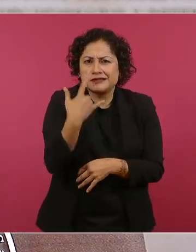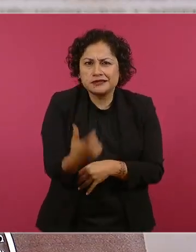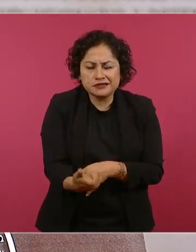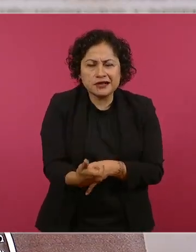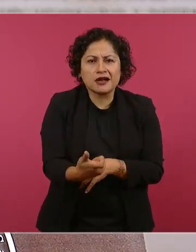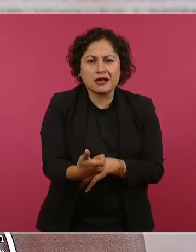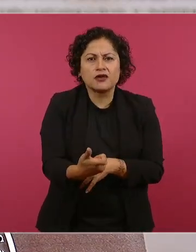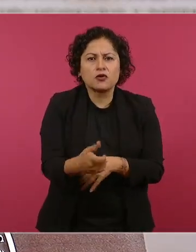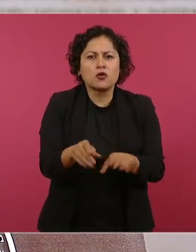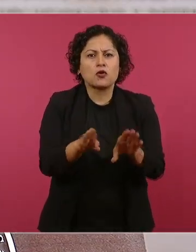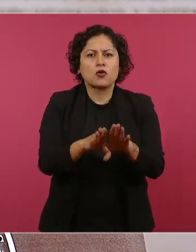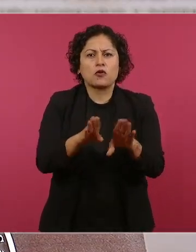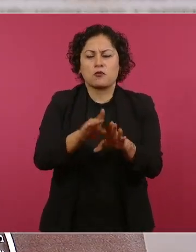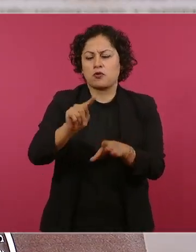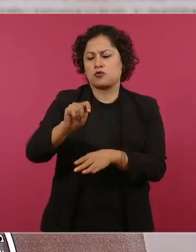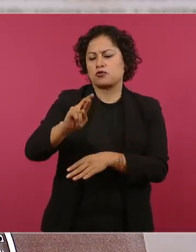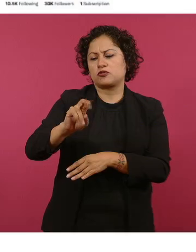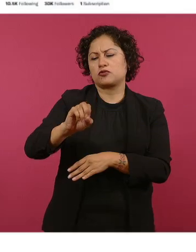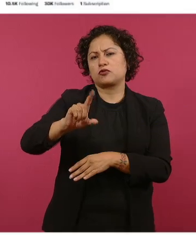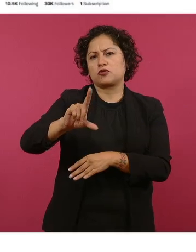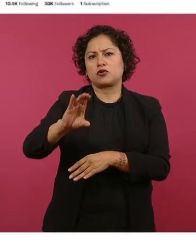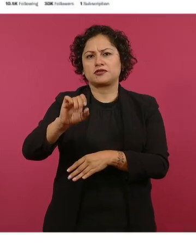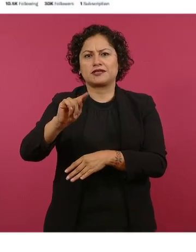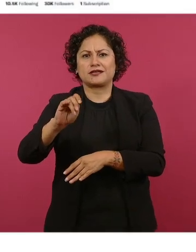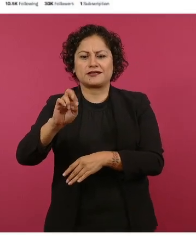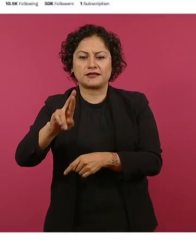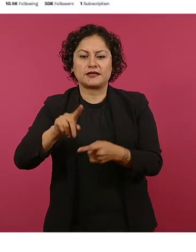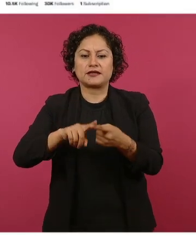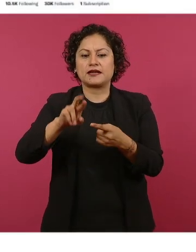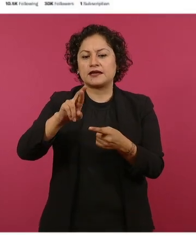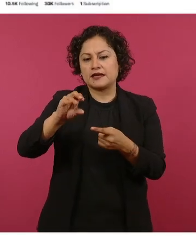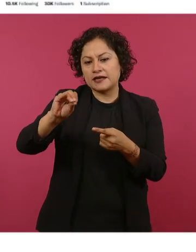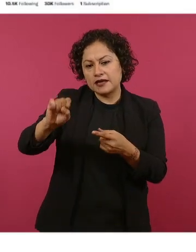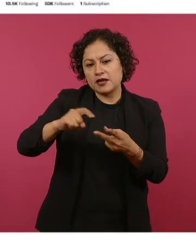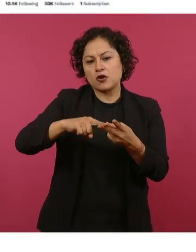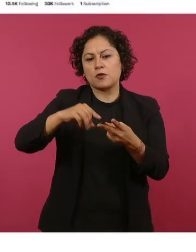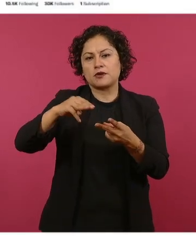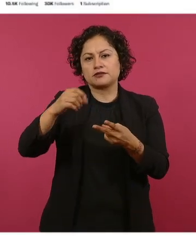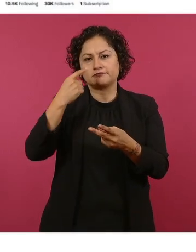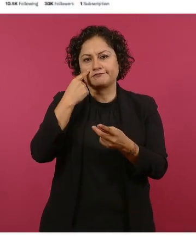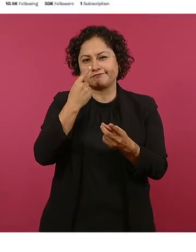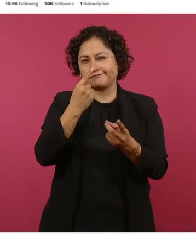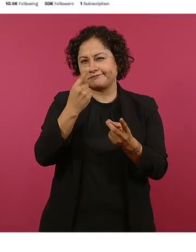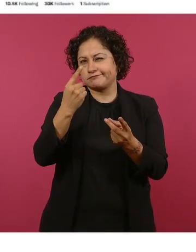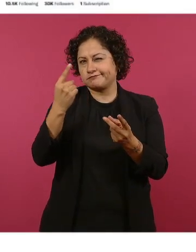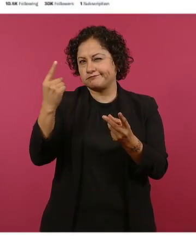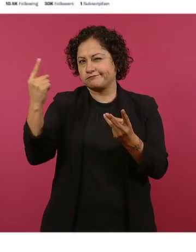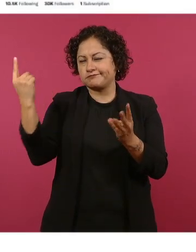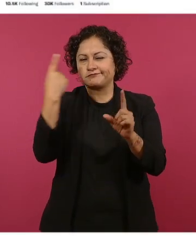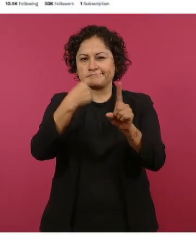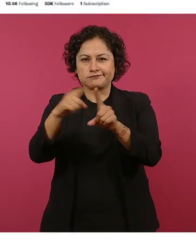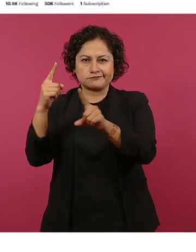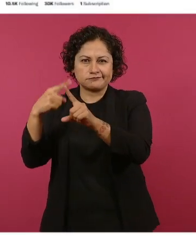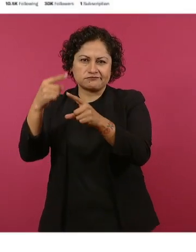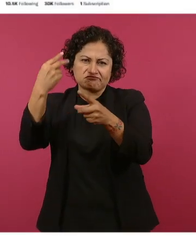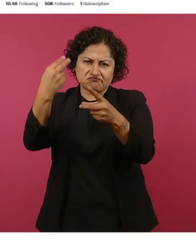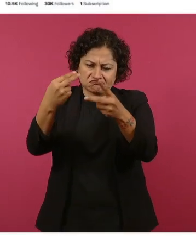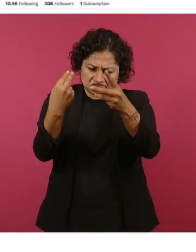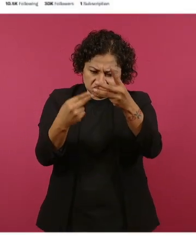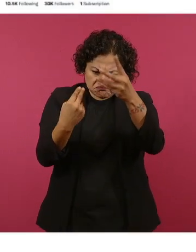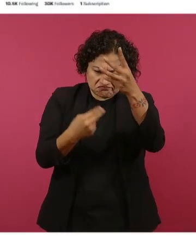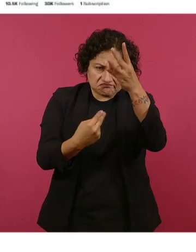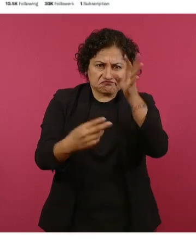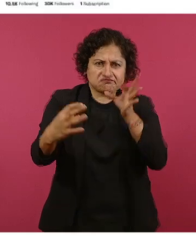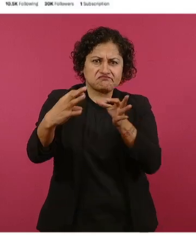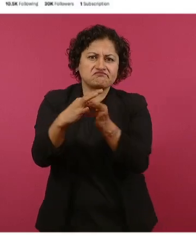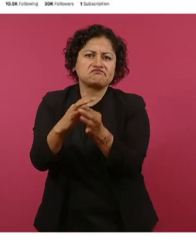del Troll Center como Río, Melisabeli, Lizy G, Leti Maldo, José Díaz y Laura Mix.